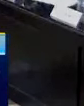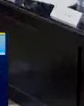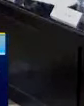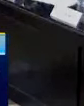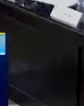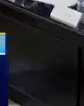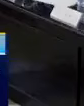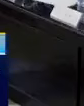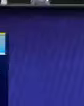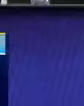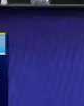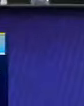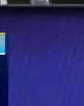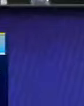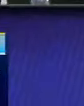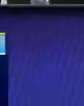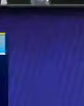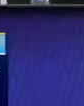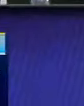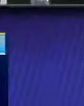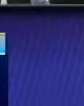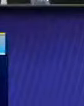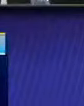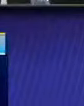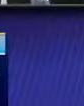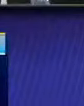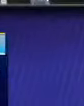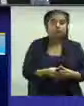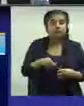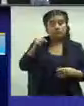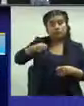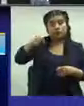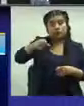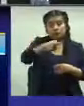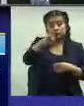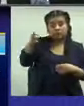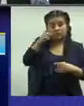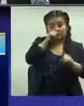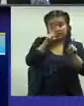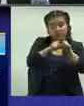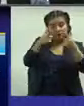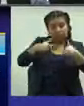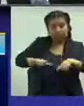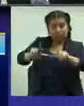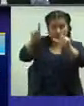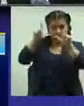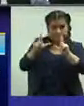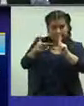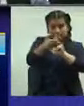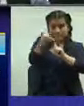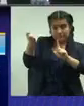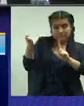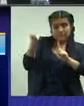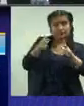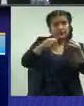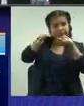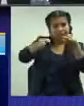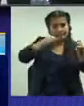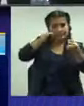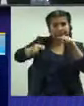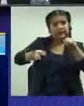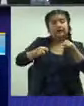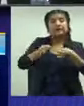Misma metodología, vamos a hacer una presentación después. En el caso de ustedes, sugiero que se pasen directo a la presentación de ustedes que tienen